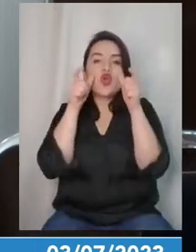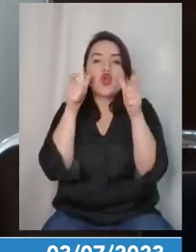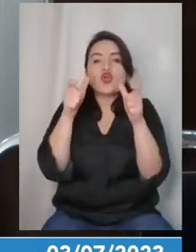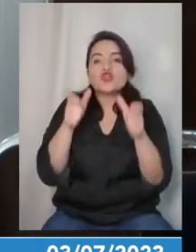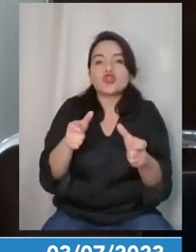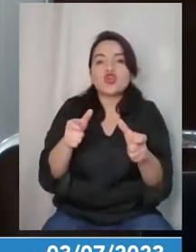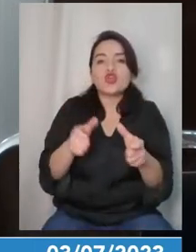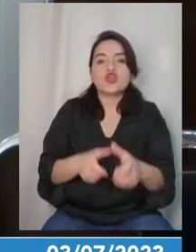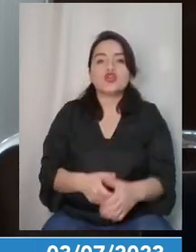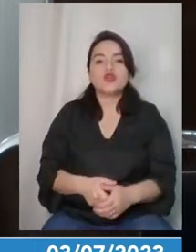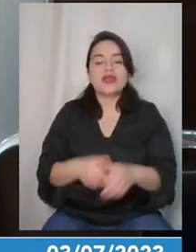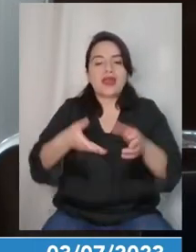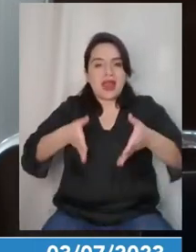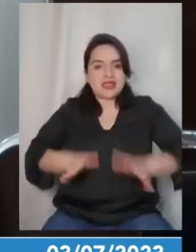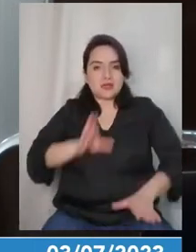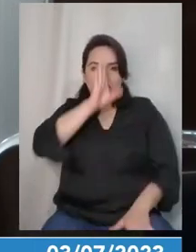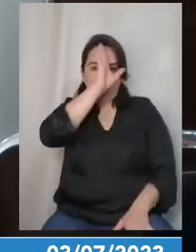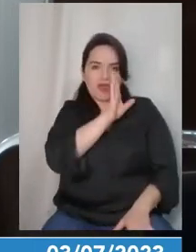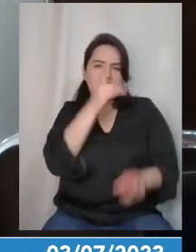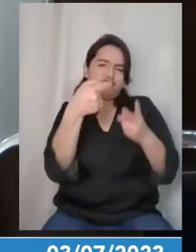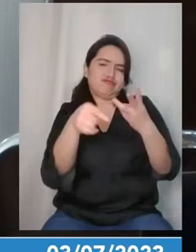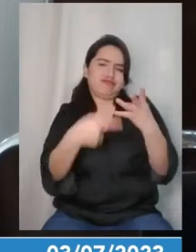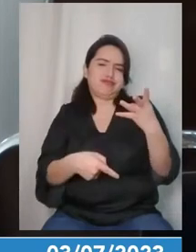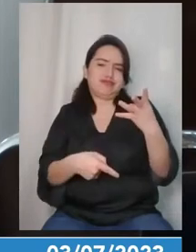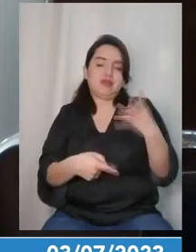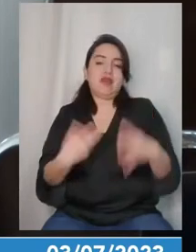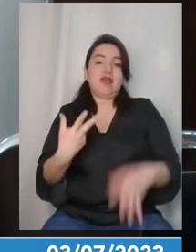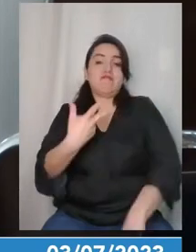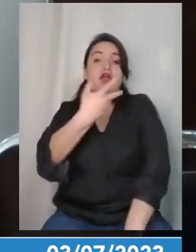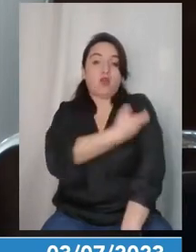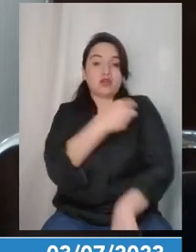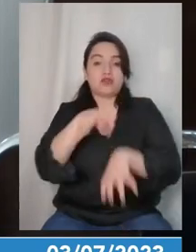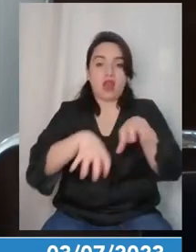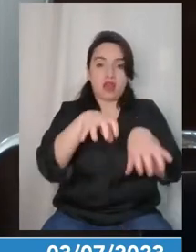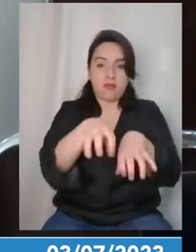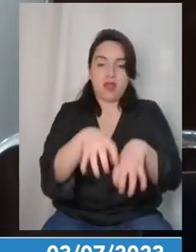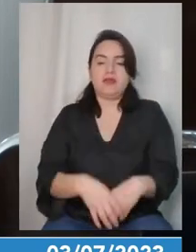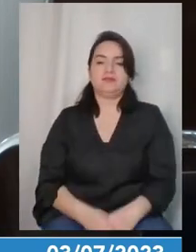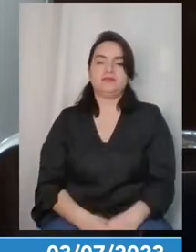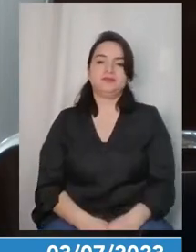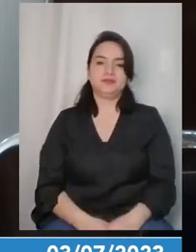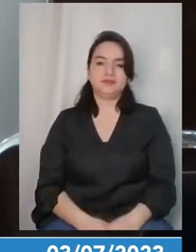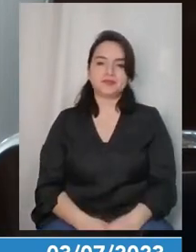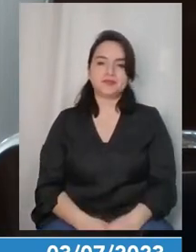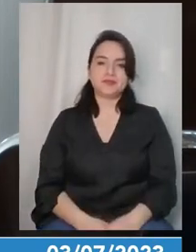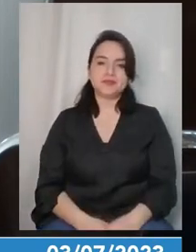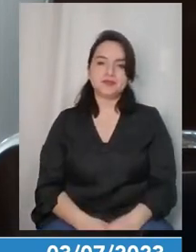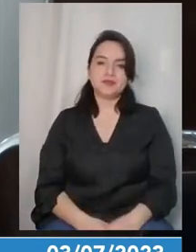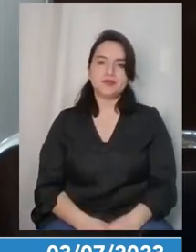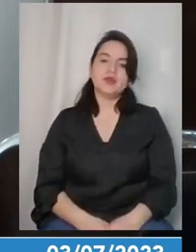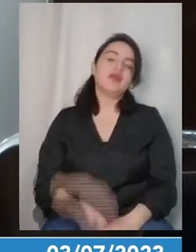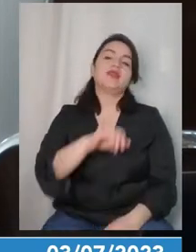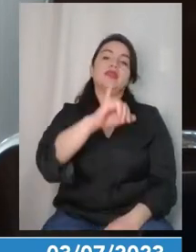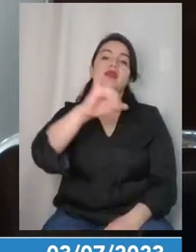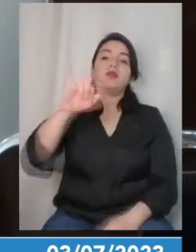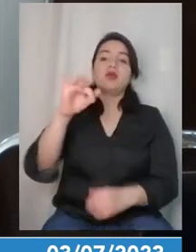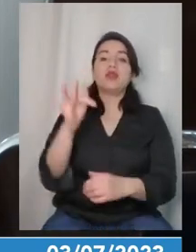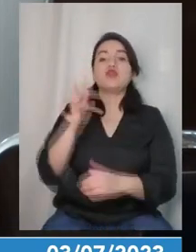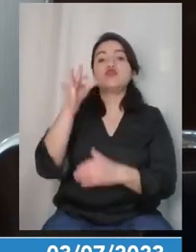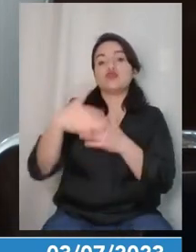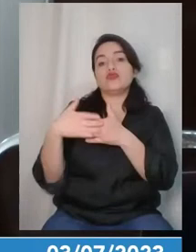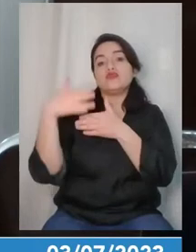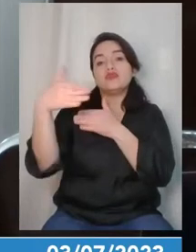otras materias, vacunación, por ejemplo, y que esto deba ser determinado posteriormente en una ley atingente al caso